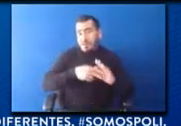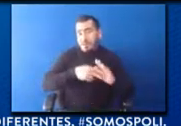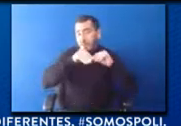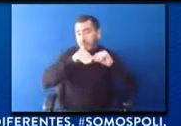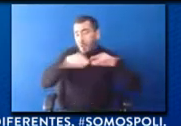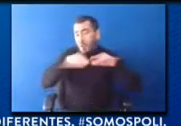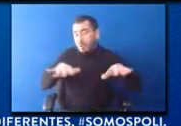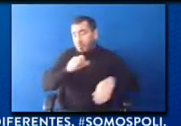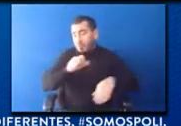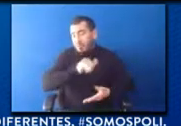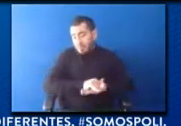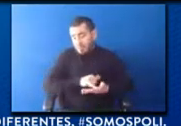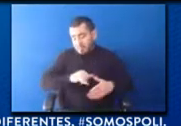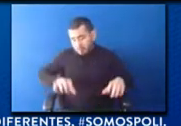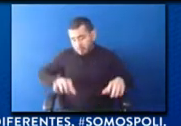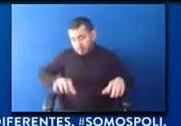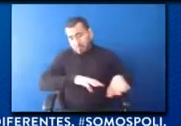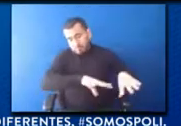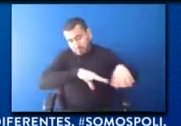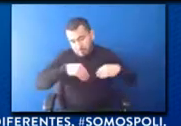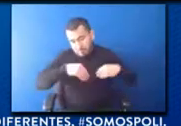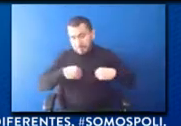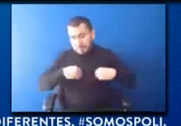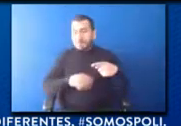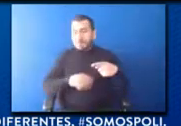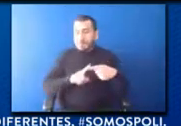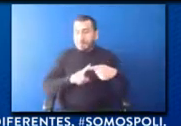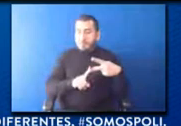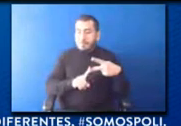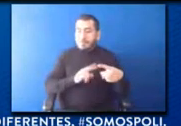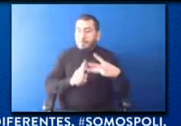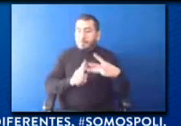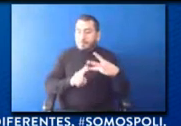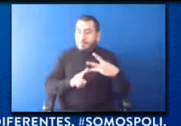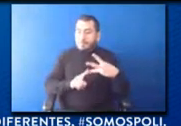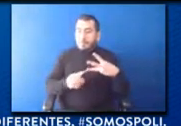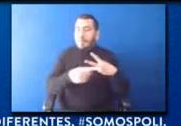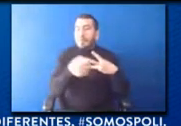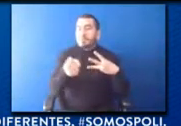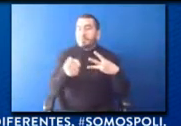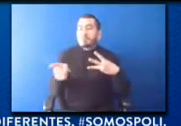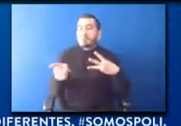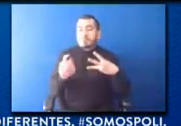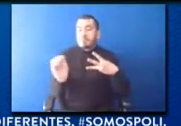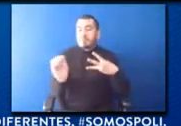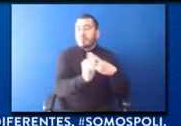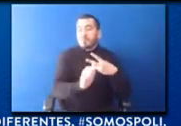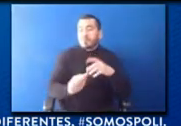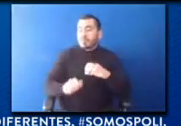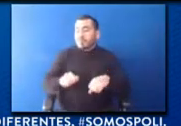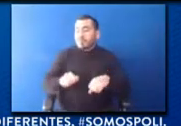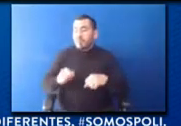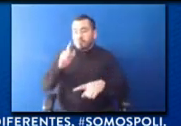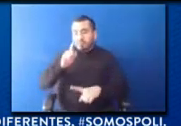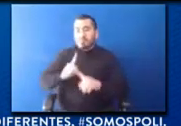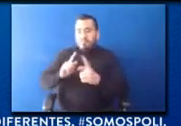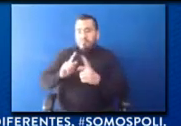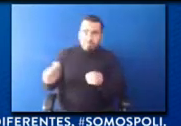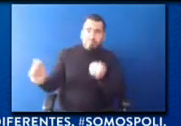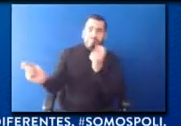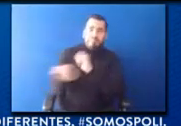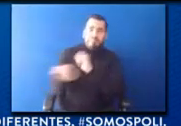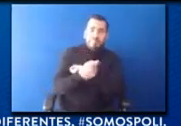esta actividad. Y tercero, solamente en manos de ustedes está la posibilidad de generar ese cambio. No son